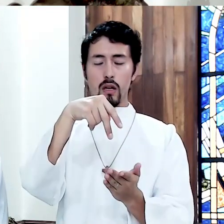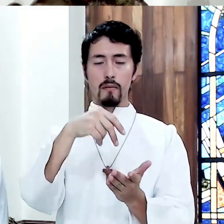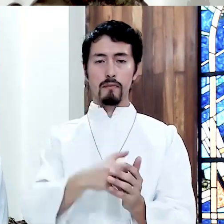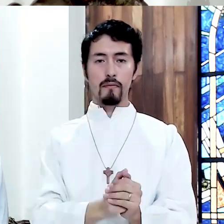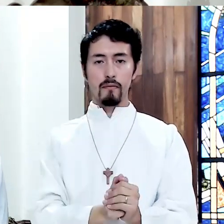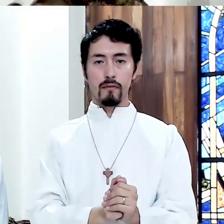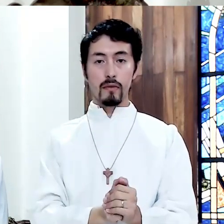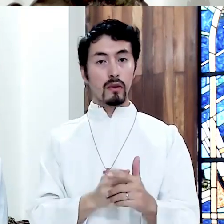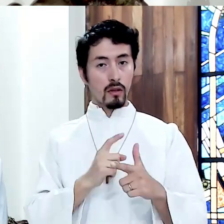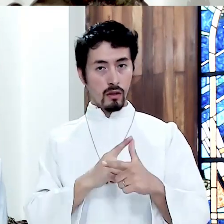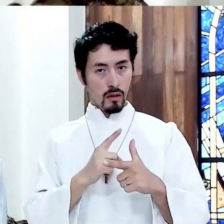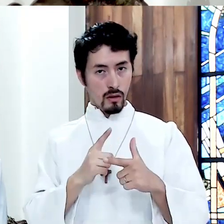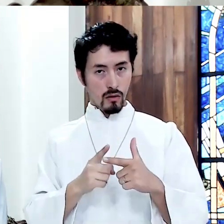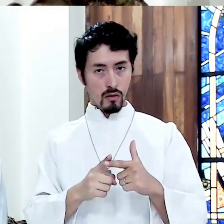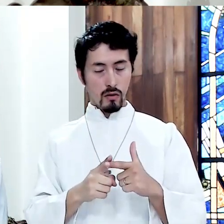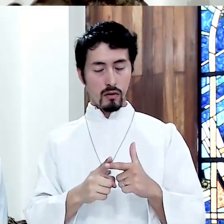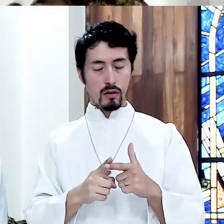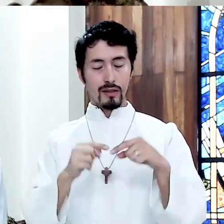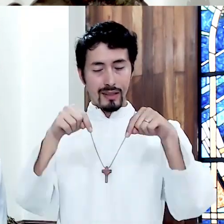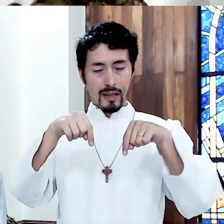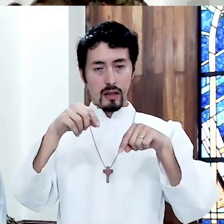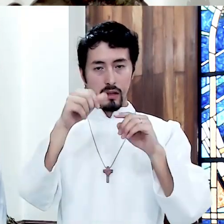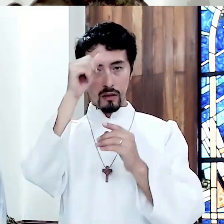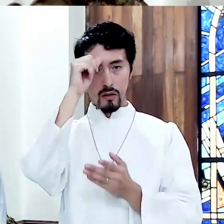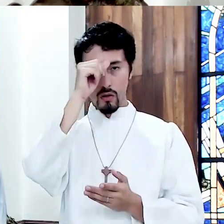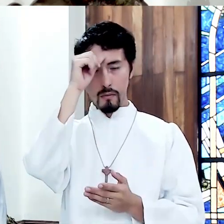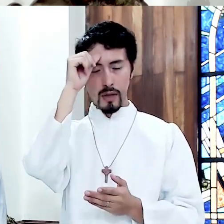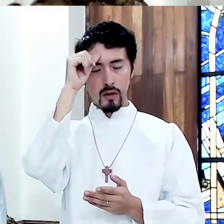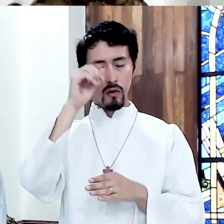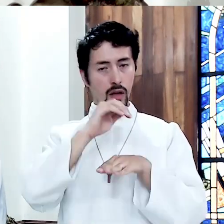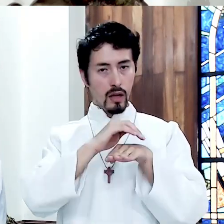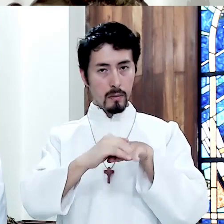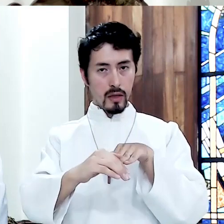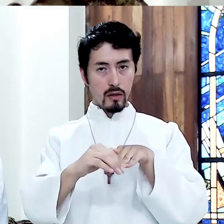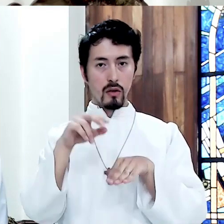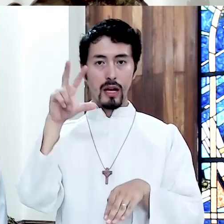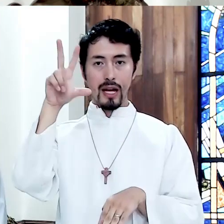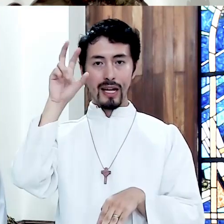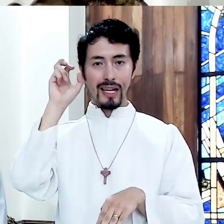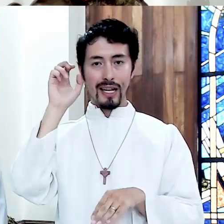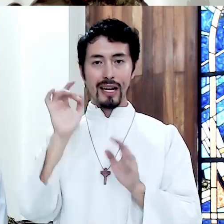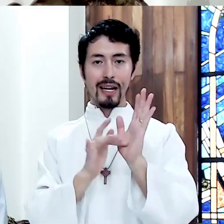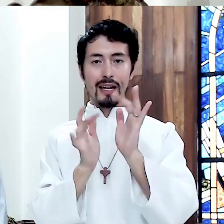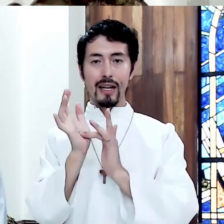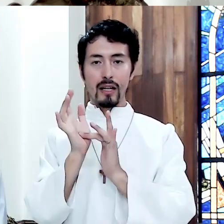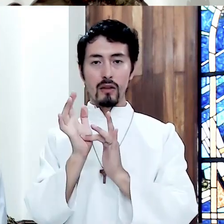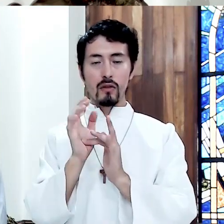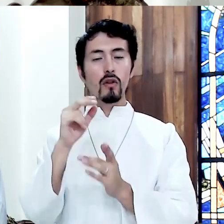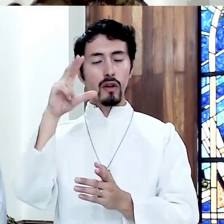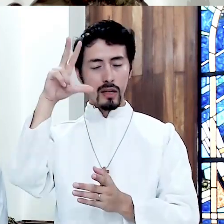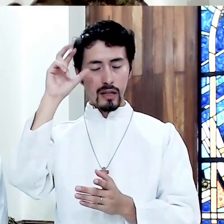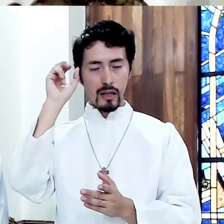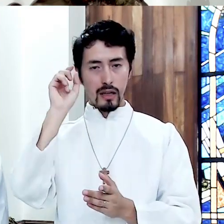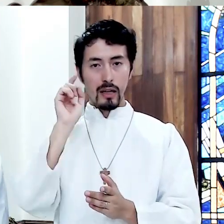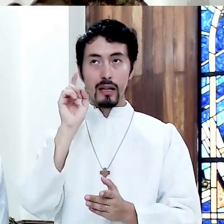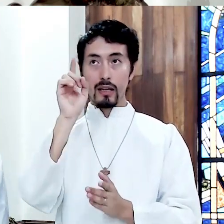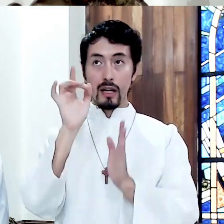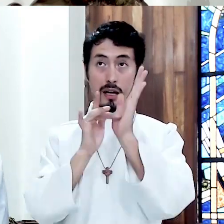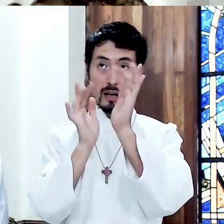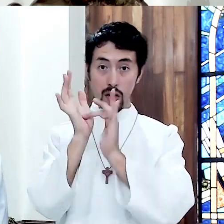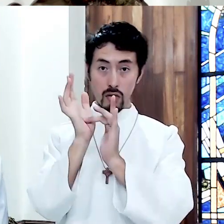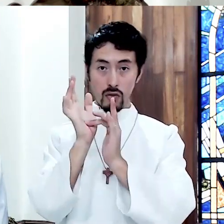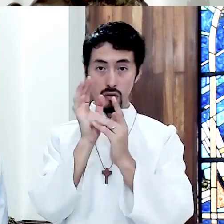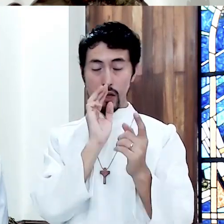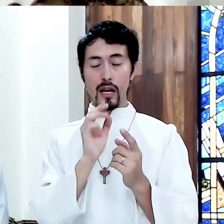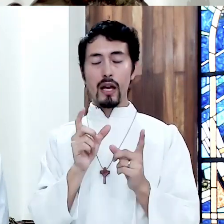esa es la invitación de este domingo: creer en Jesús, que eres el Mesías, eres el Hijo de Dios. Y si